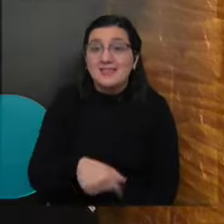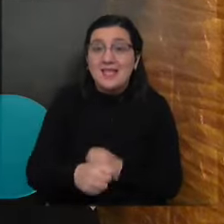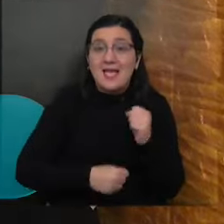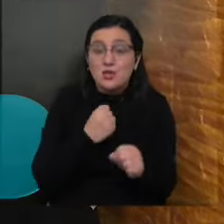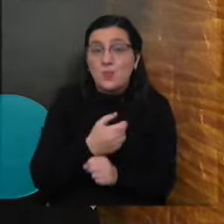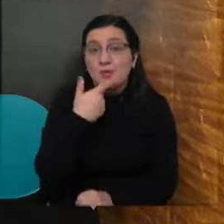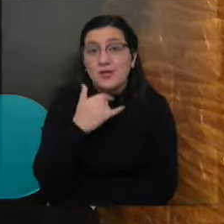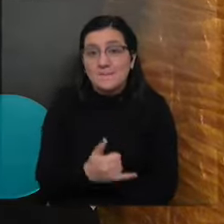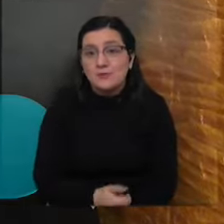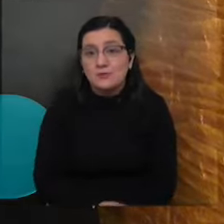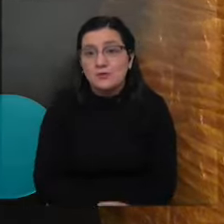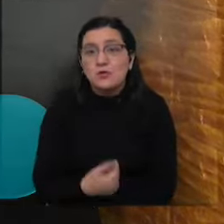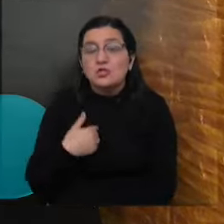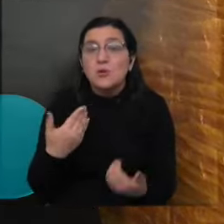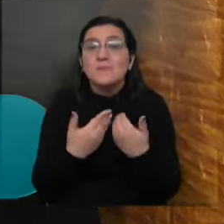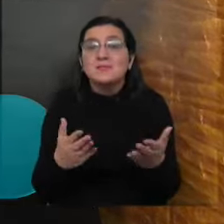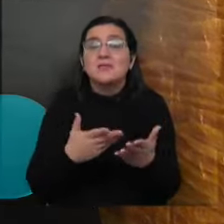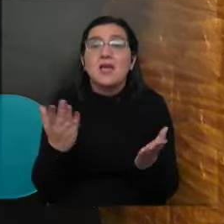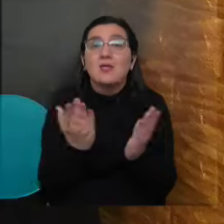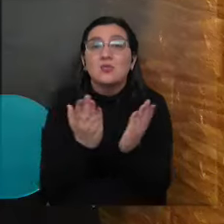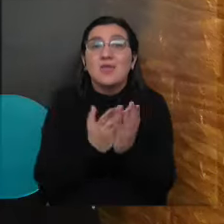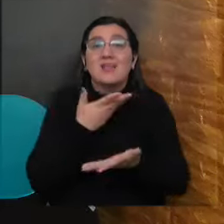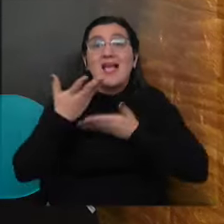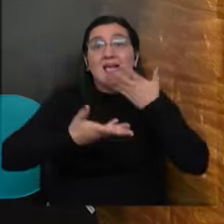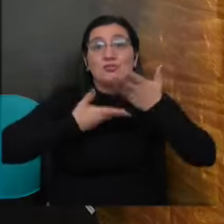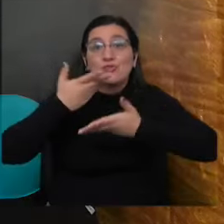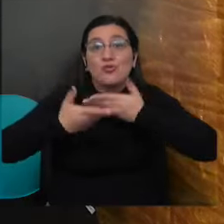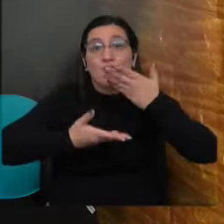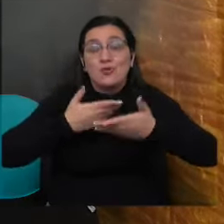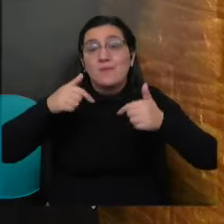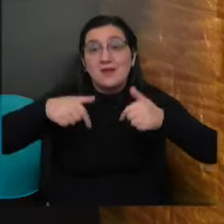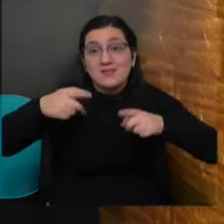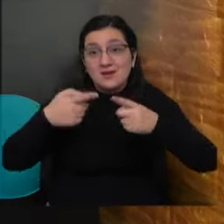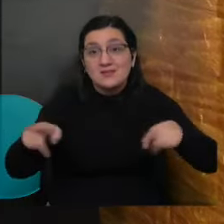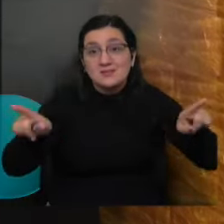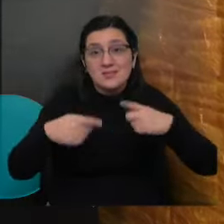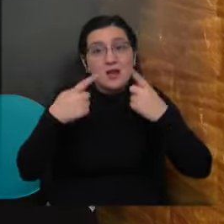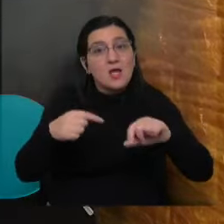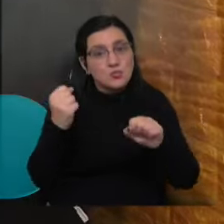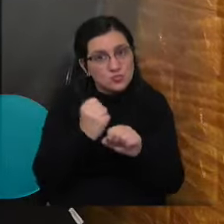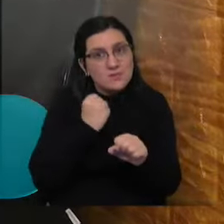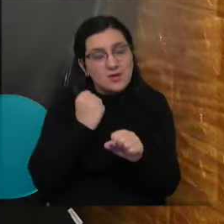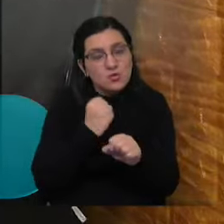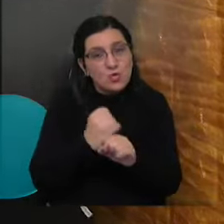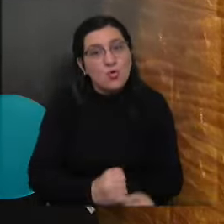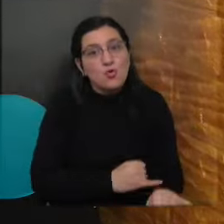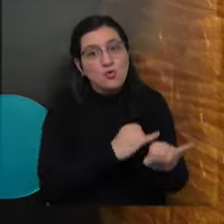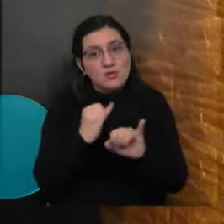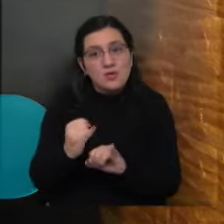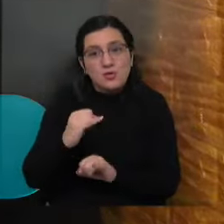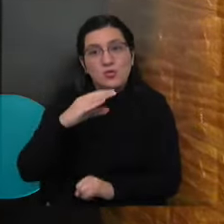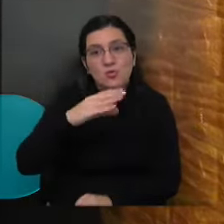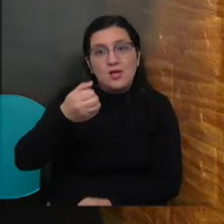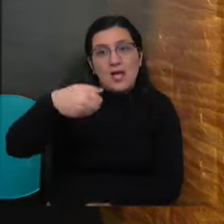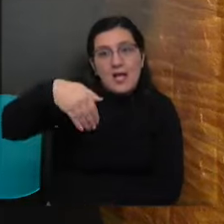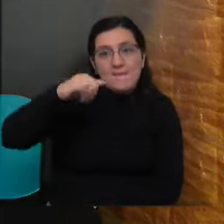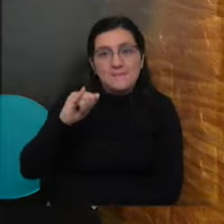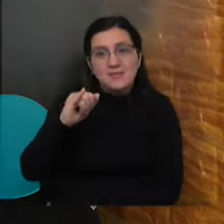eh yo empecé a estudiar canto y también para este recital puntualmente hay todo un laburo durante el día con cami saín que es mi profe de